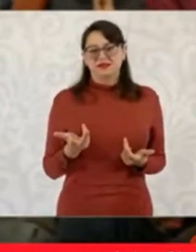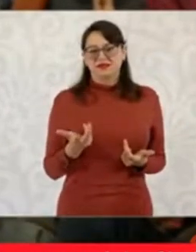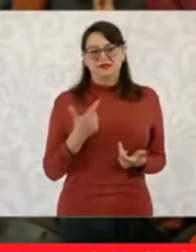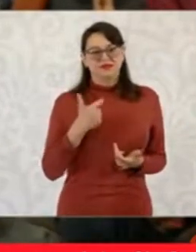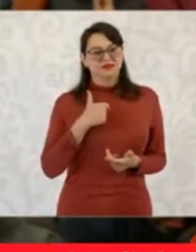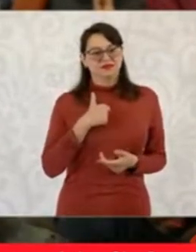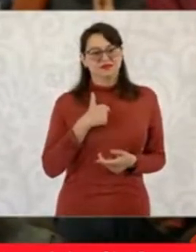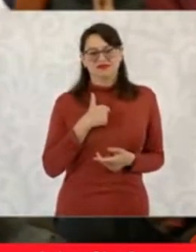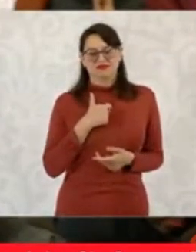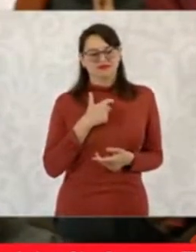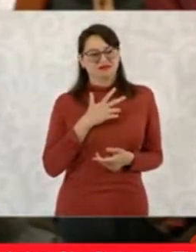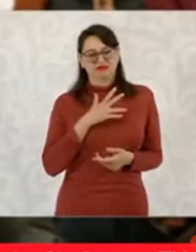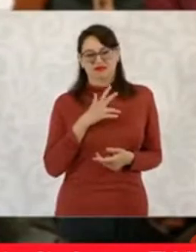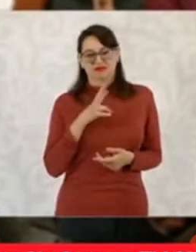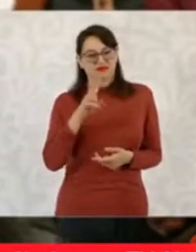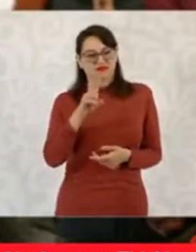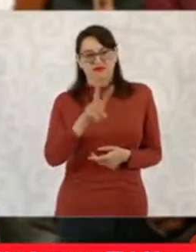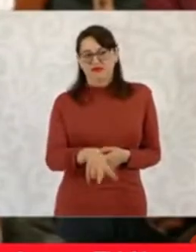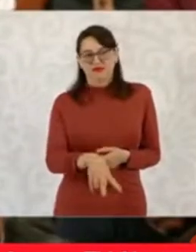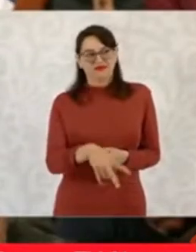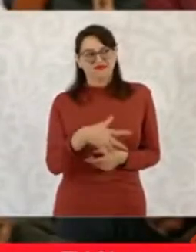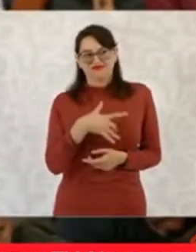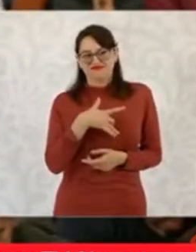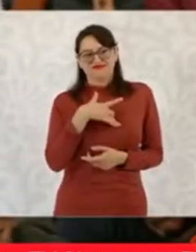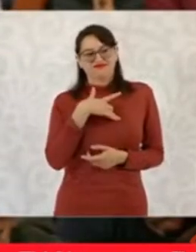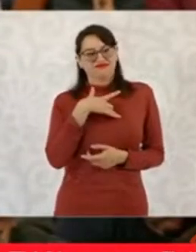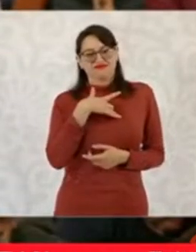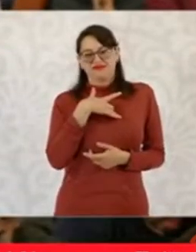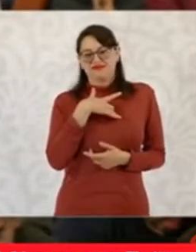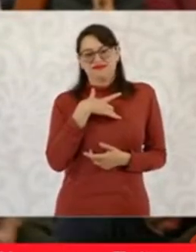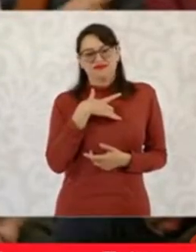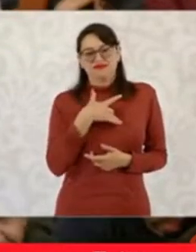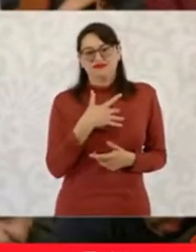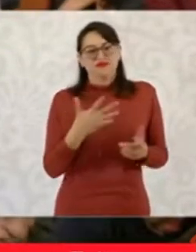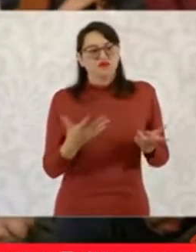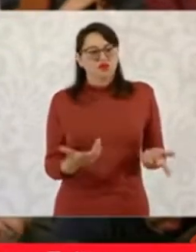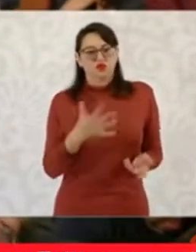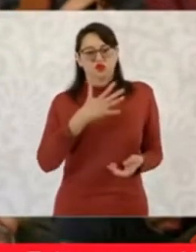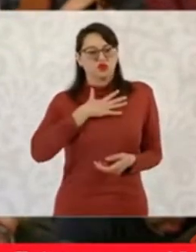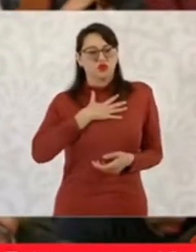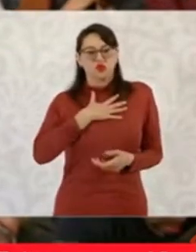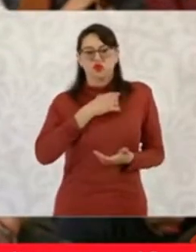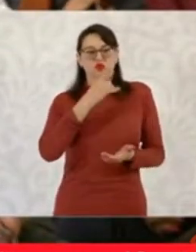así, como si fueran los ojos de alguien, pues cuando vea el video, como si estuviera ahí,